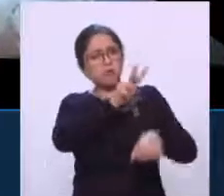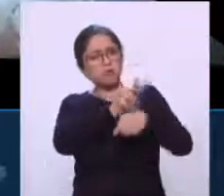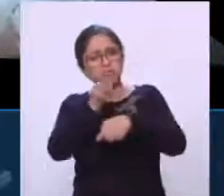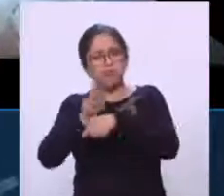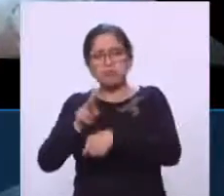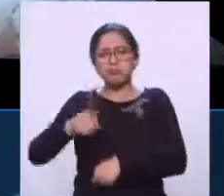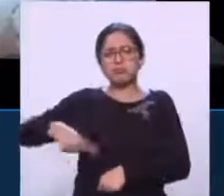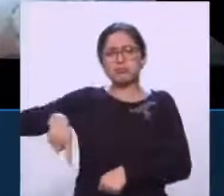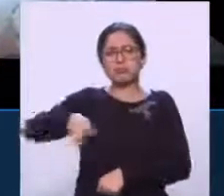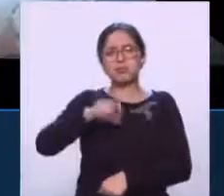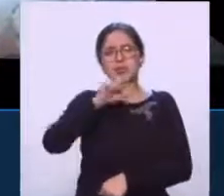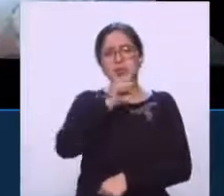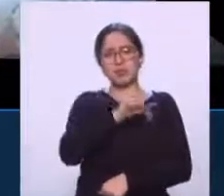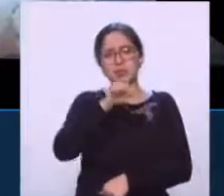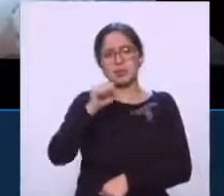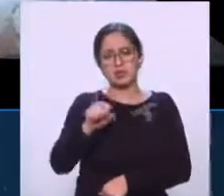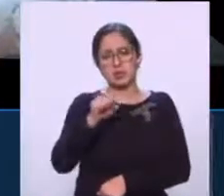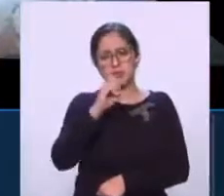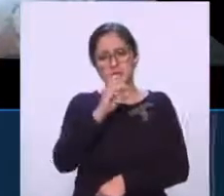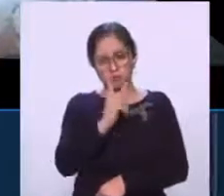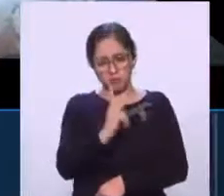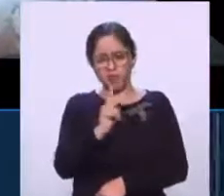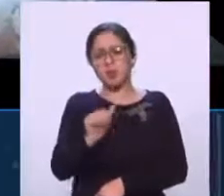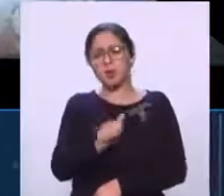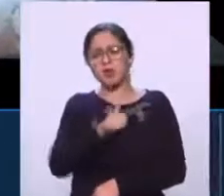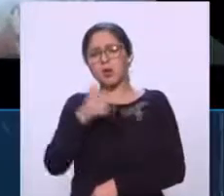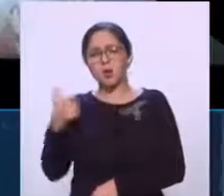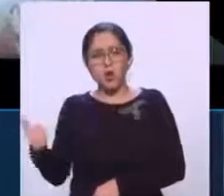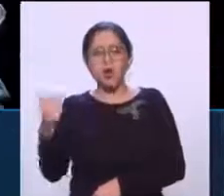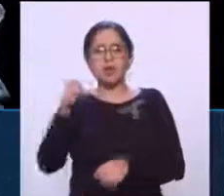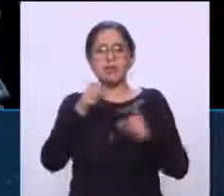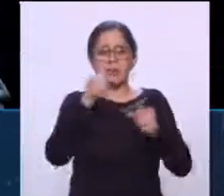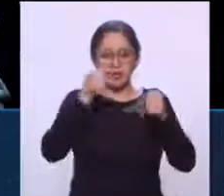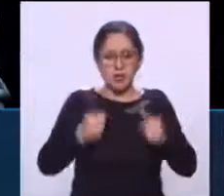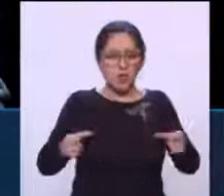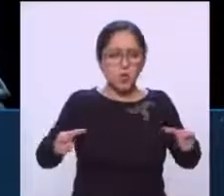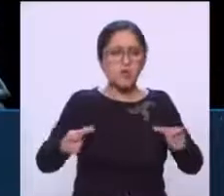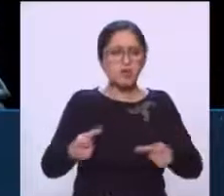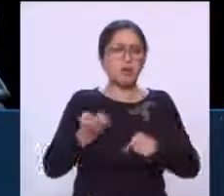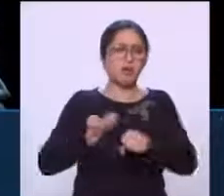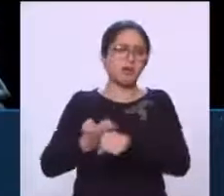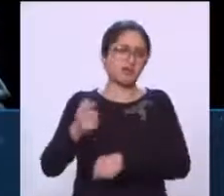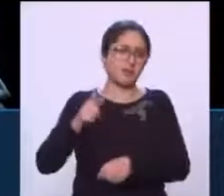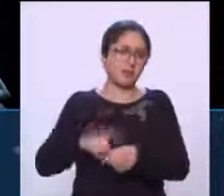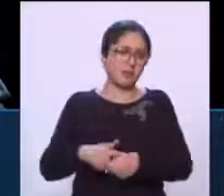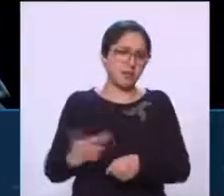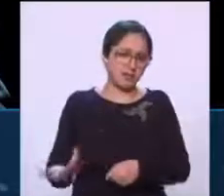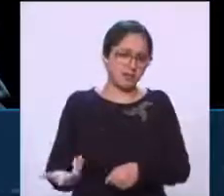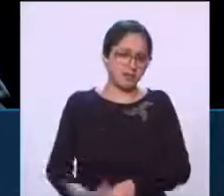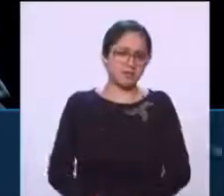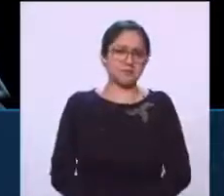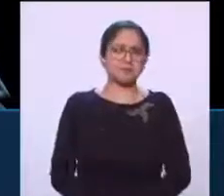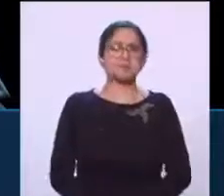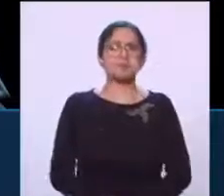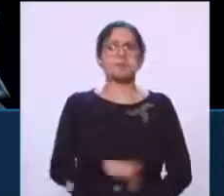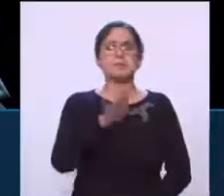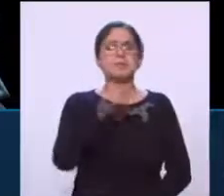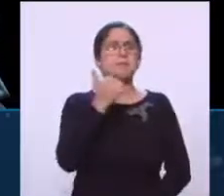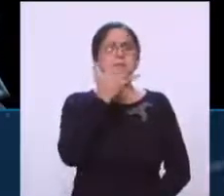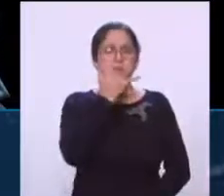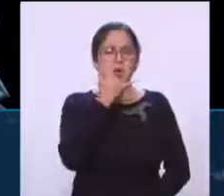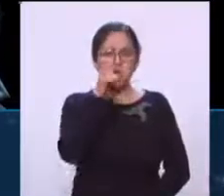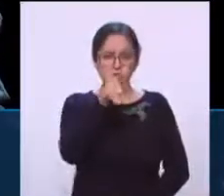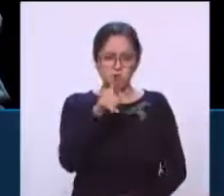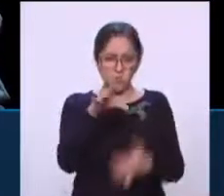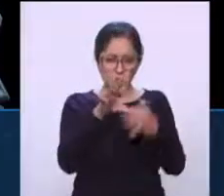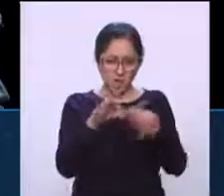Secretaría de Seguridad Pública con la Procuraduría Estatal, ¿no? Pero entonces, a ver, Saúl, hablas de una estrategia que no ha cambiado,